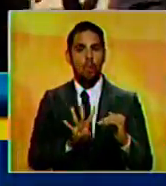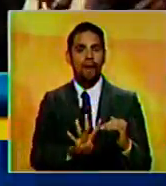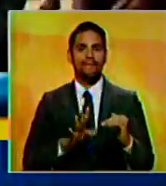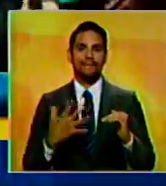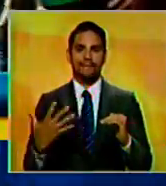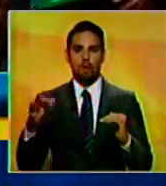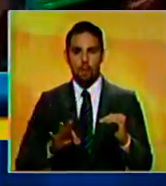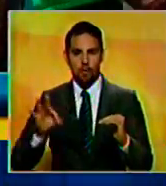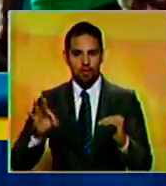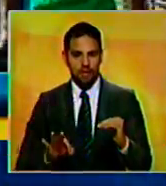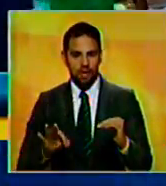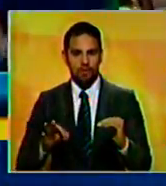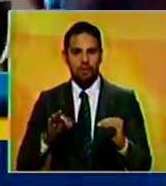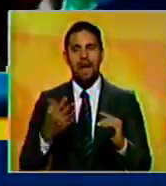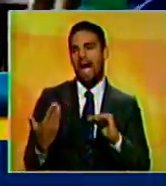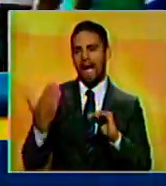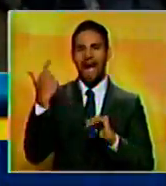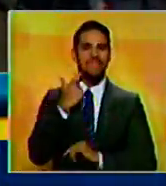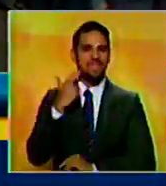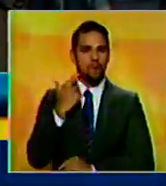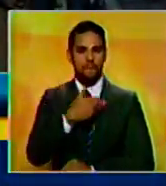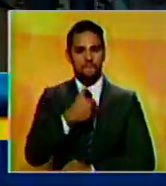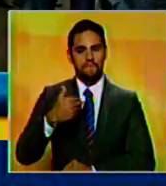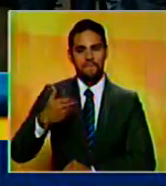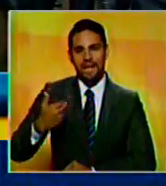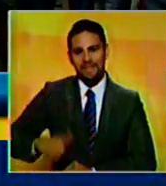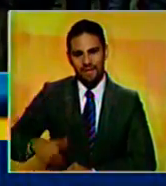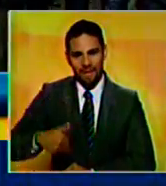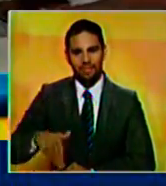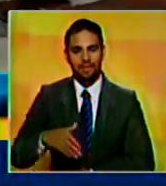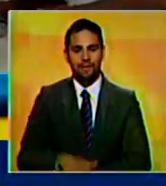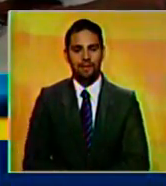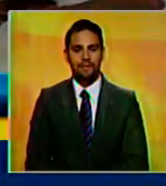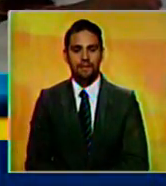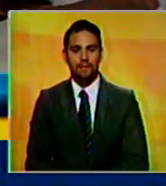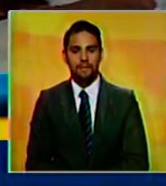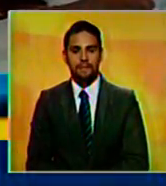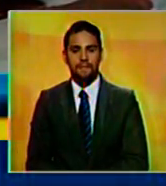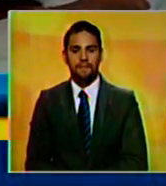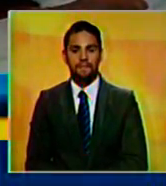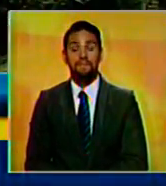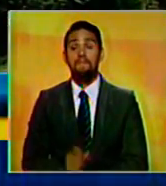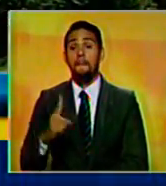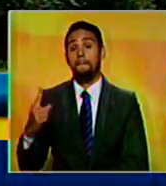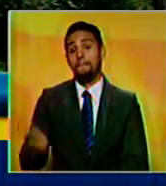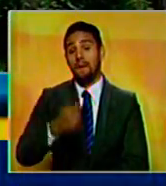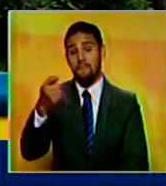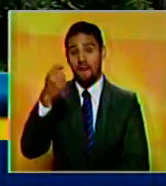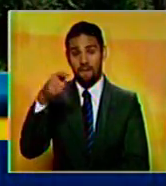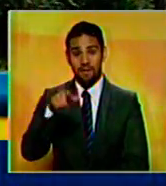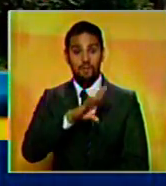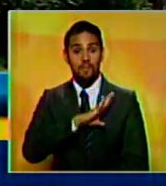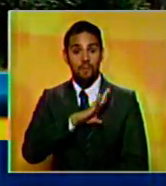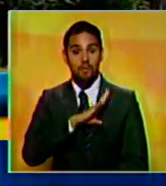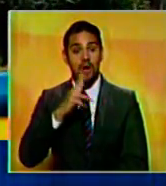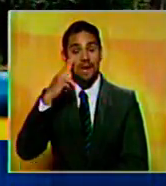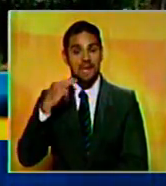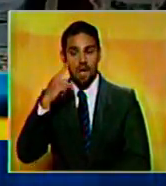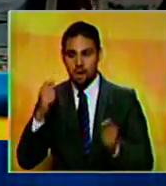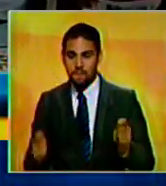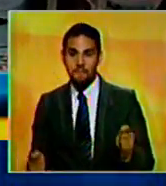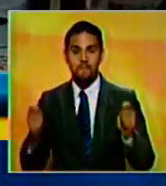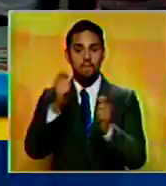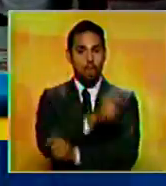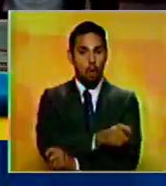45.67% obtenido por el anterior presidente Goodluck Jonathan. Es la primera vez que el gobierno pasa el mando político